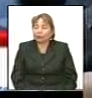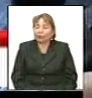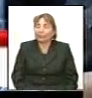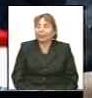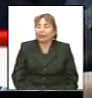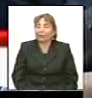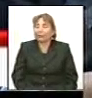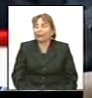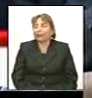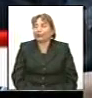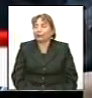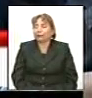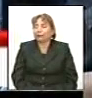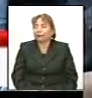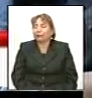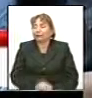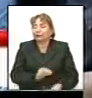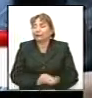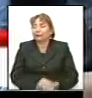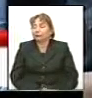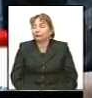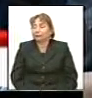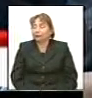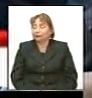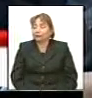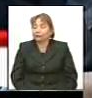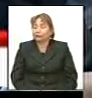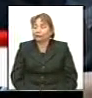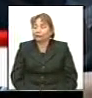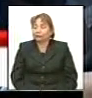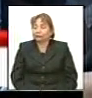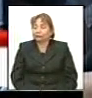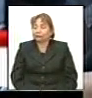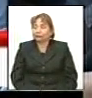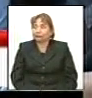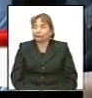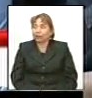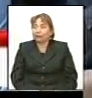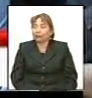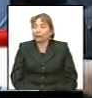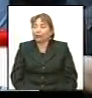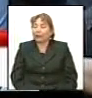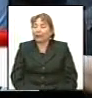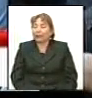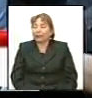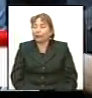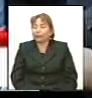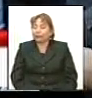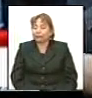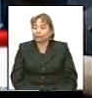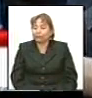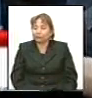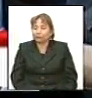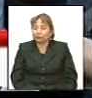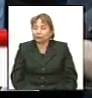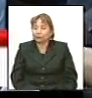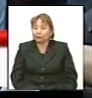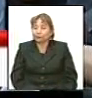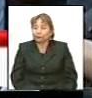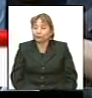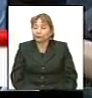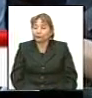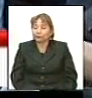atadura y que hemos estado en la mañana participando en una reunión también muy interesante organizada por algunos ingenieros